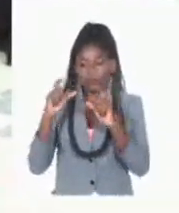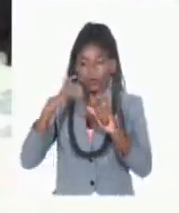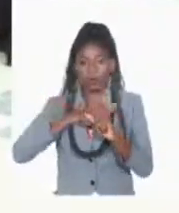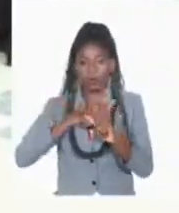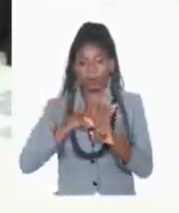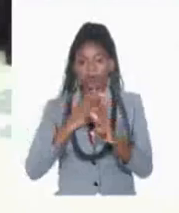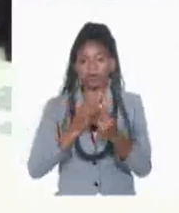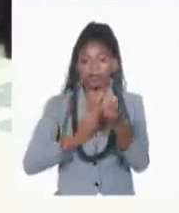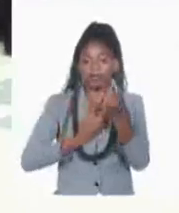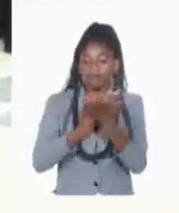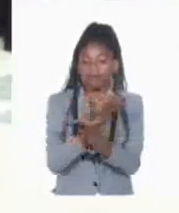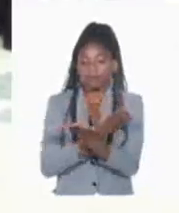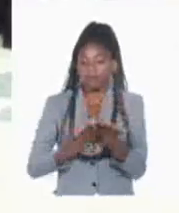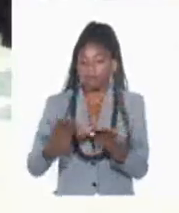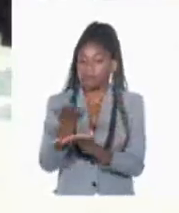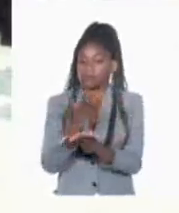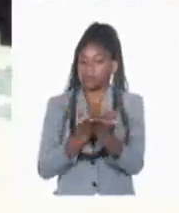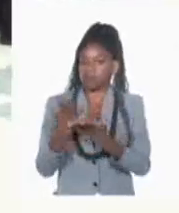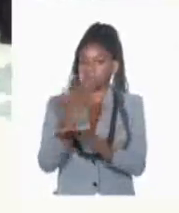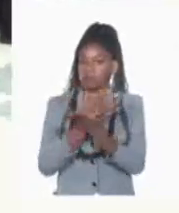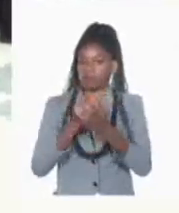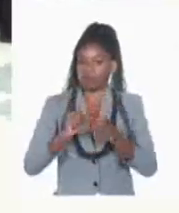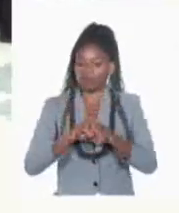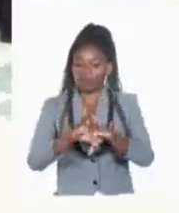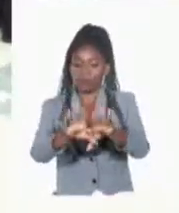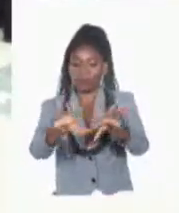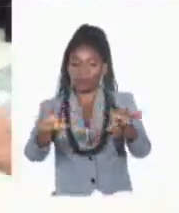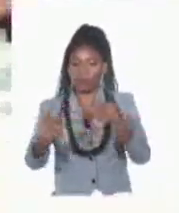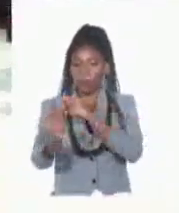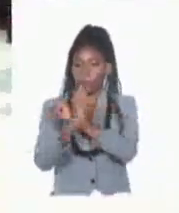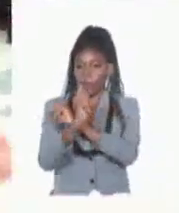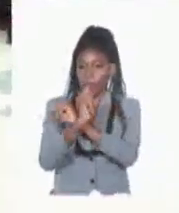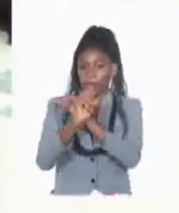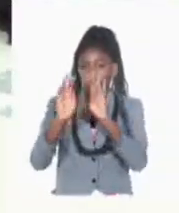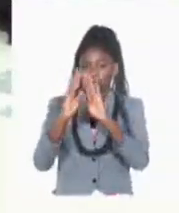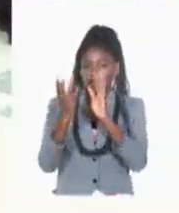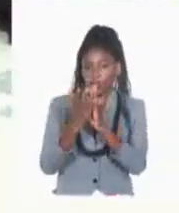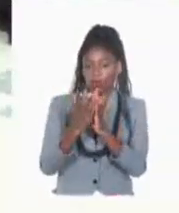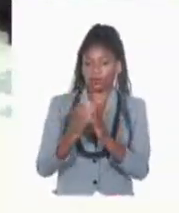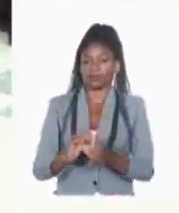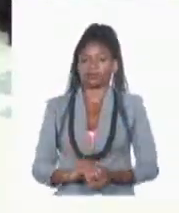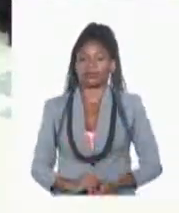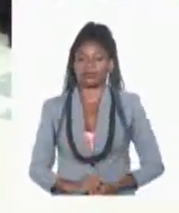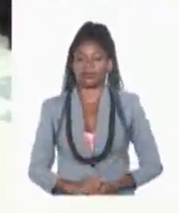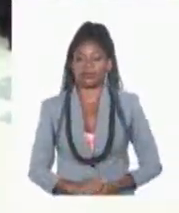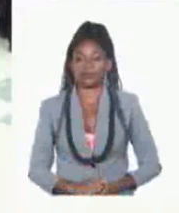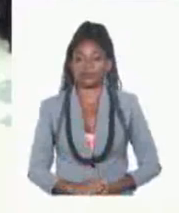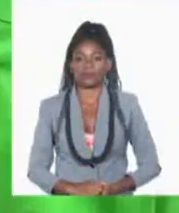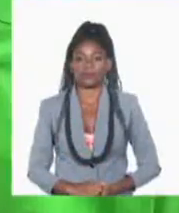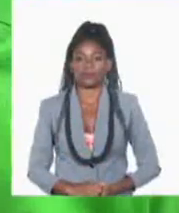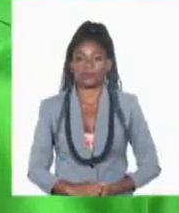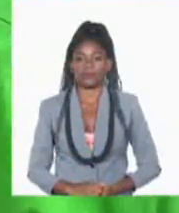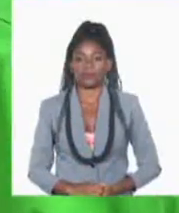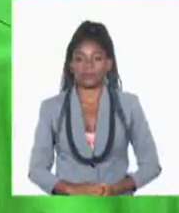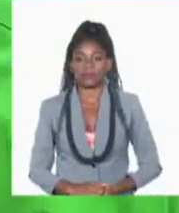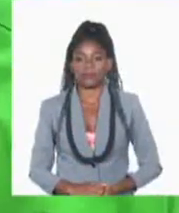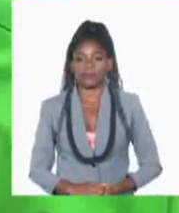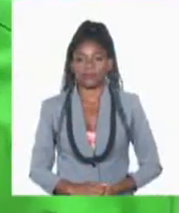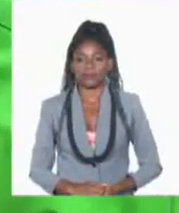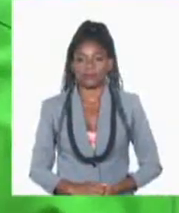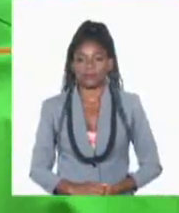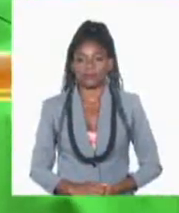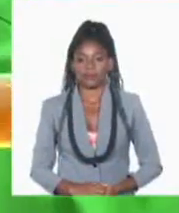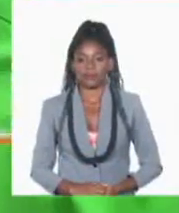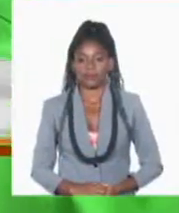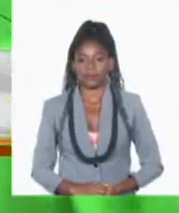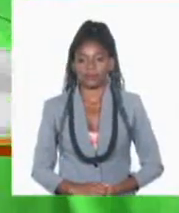comparte, la desmigaja y nos da un pedacito de ese dulce de payaso que tiene.